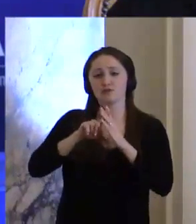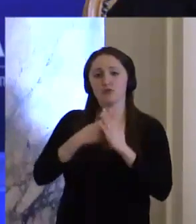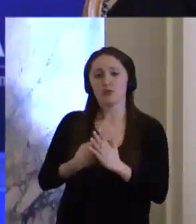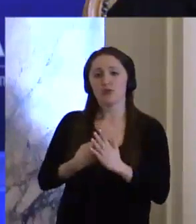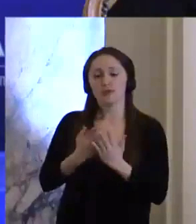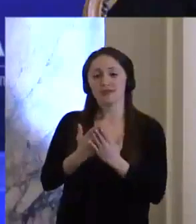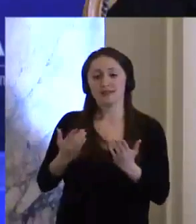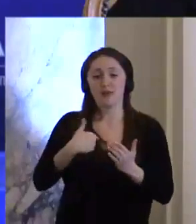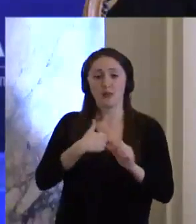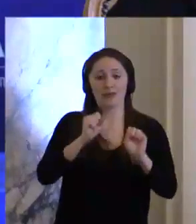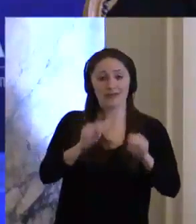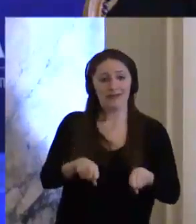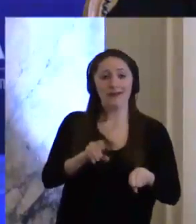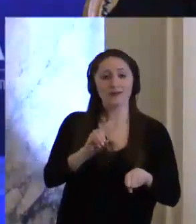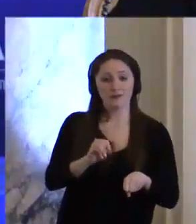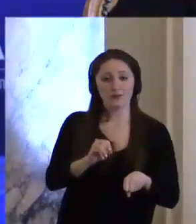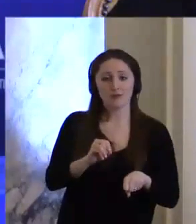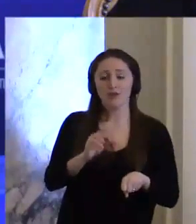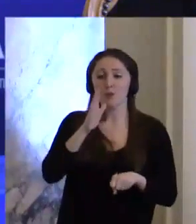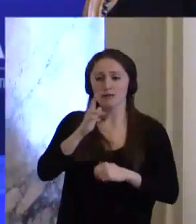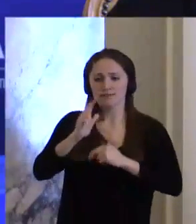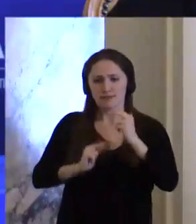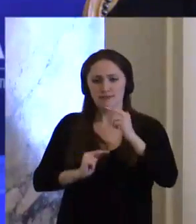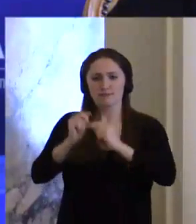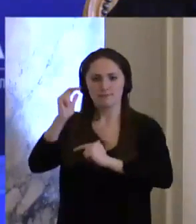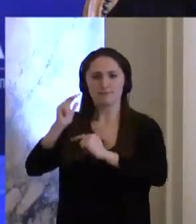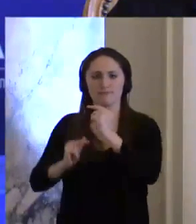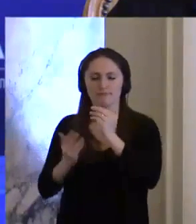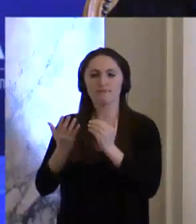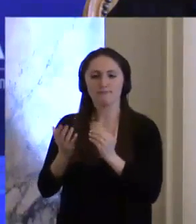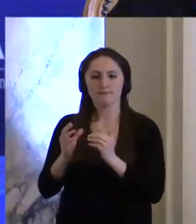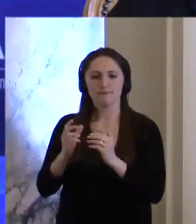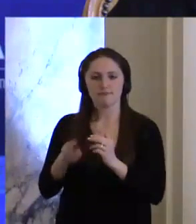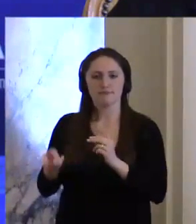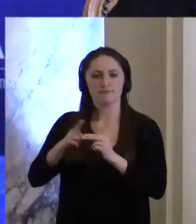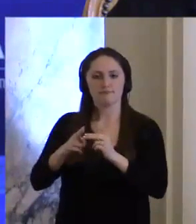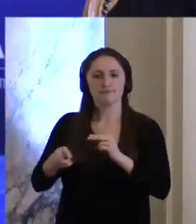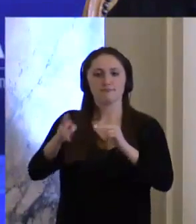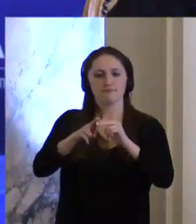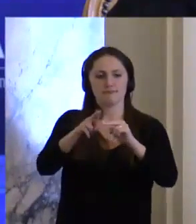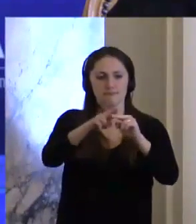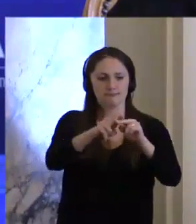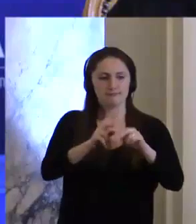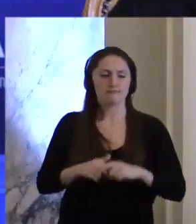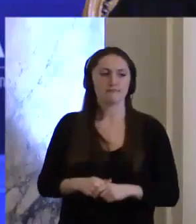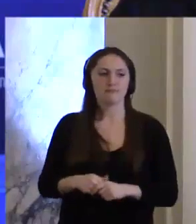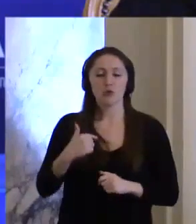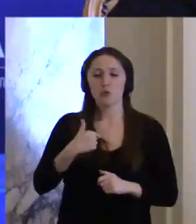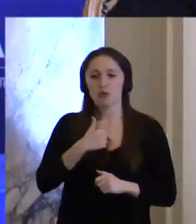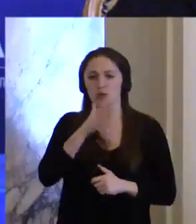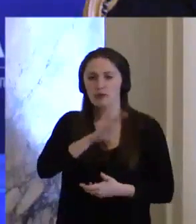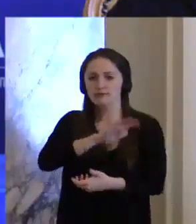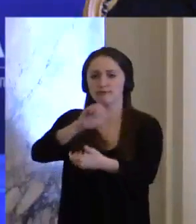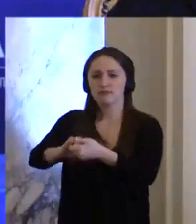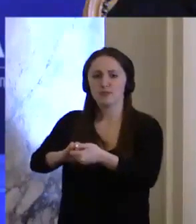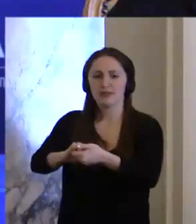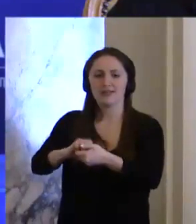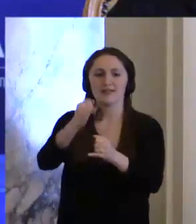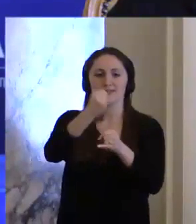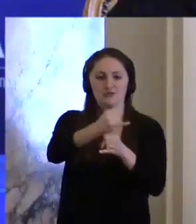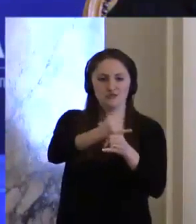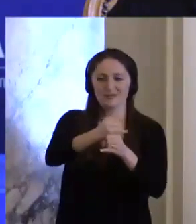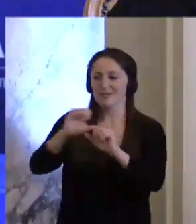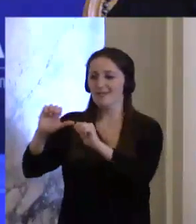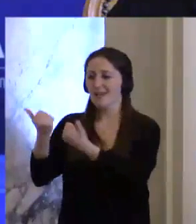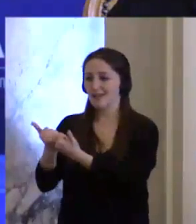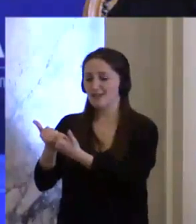ellos. Y nosotros tenemos que trabajar también de la mano con esas instituciones de sociedad civil que están interesados en estos